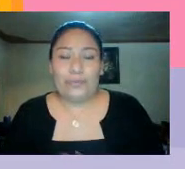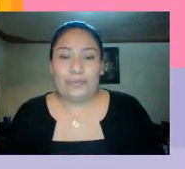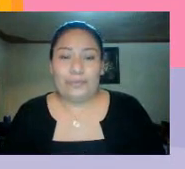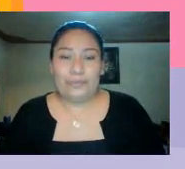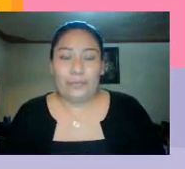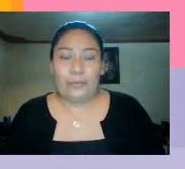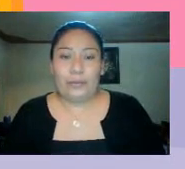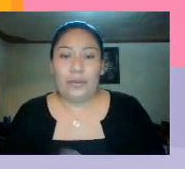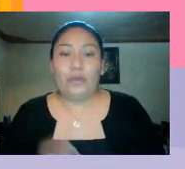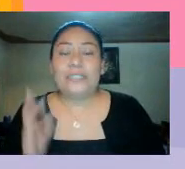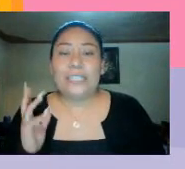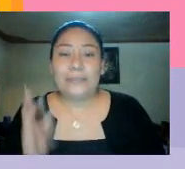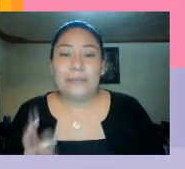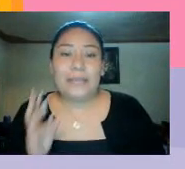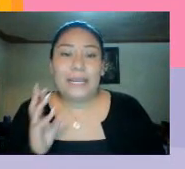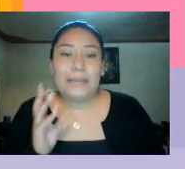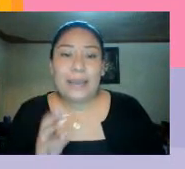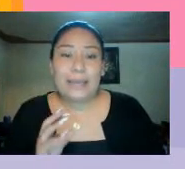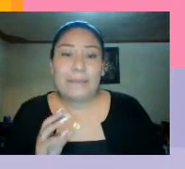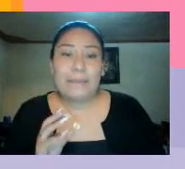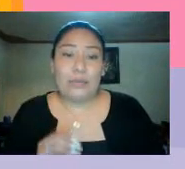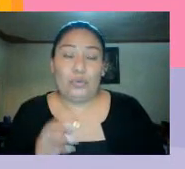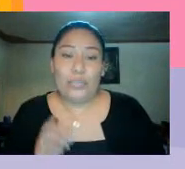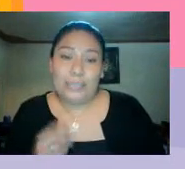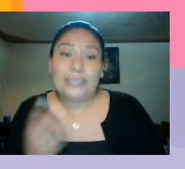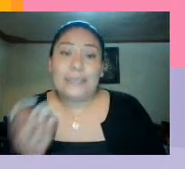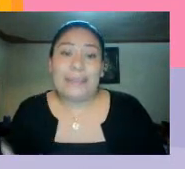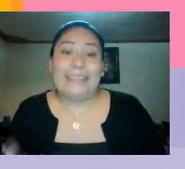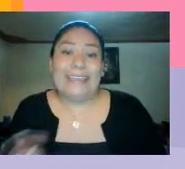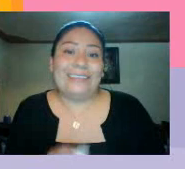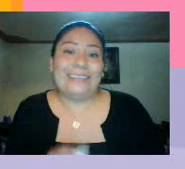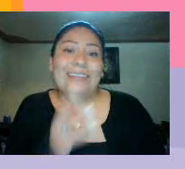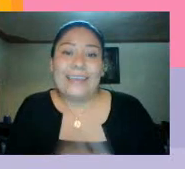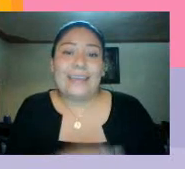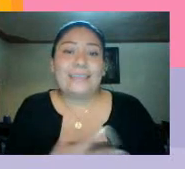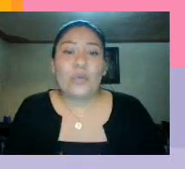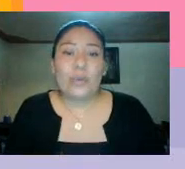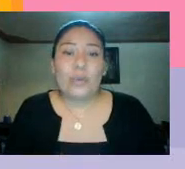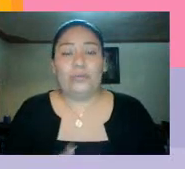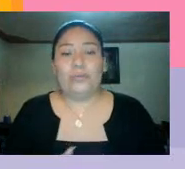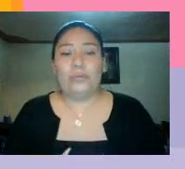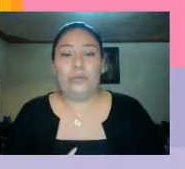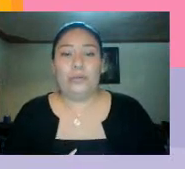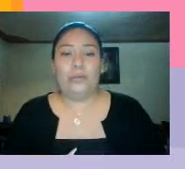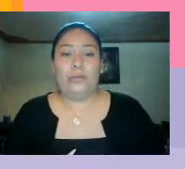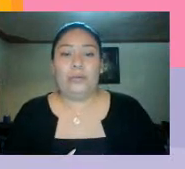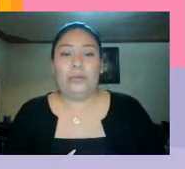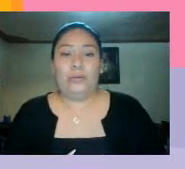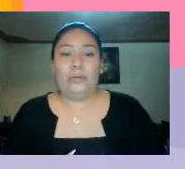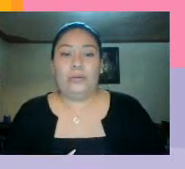tesoro. Observen bien la imagen para que ustedes sepan de qué trataría ese cuento.